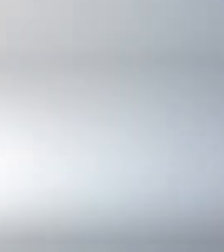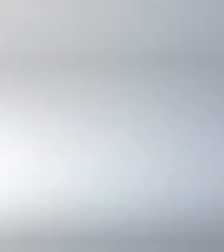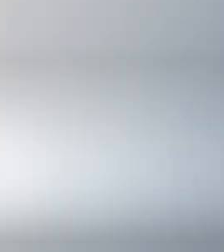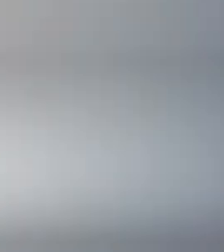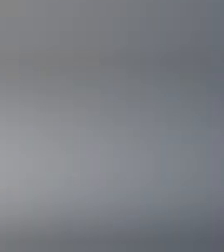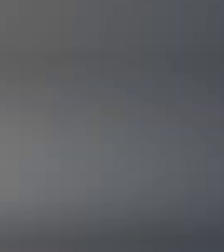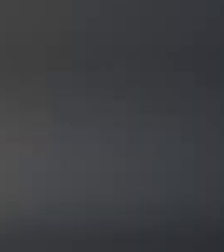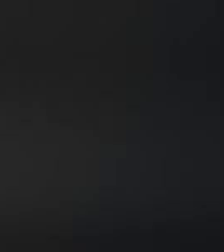¡Gracias!